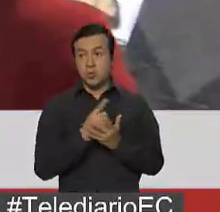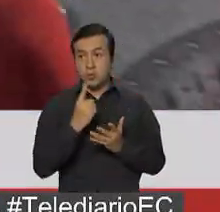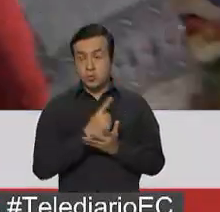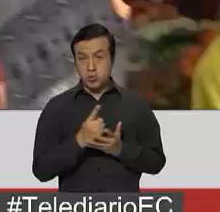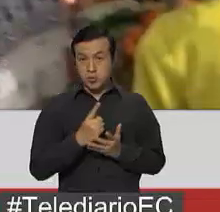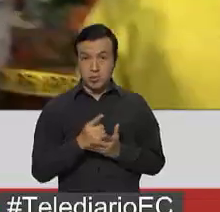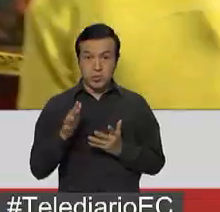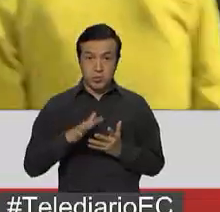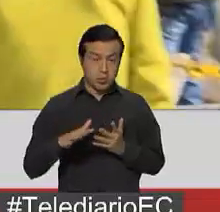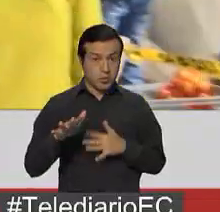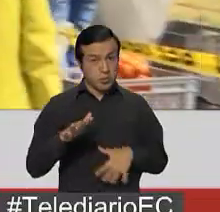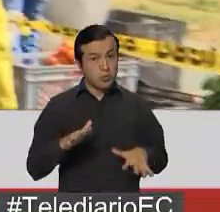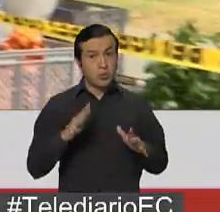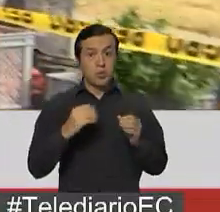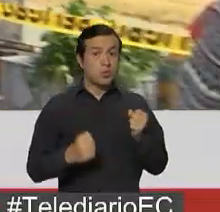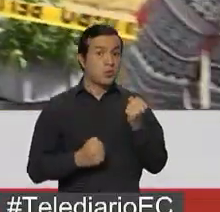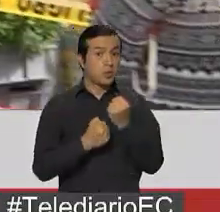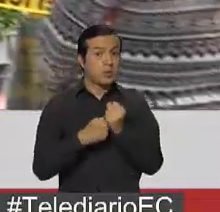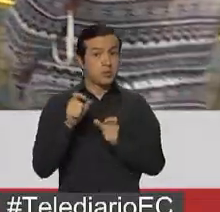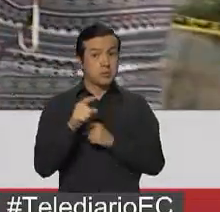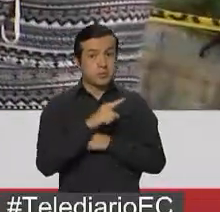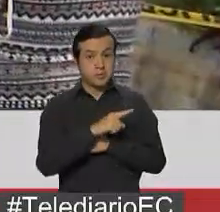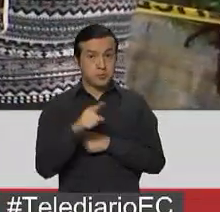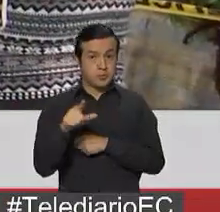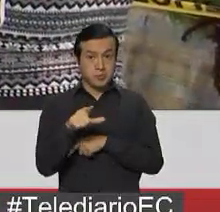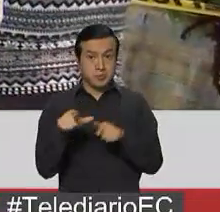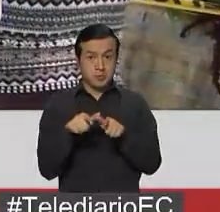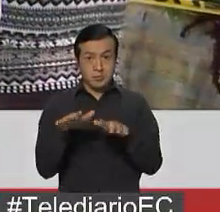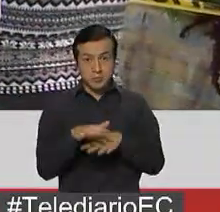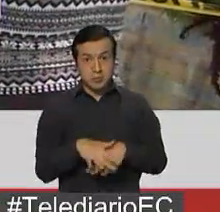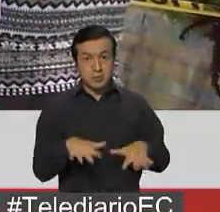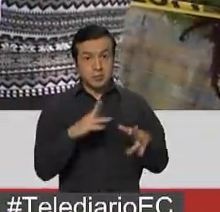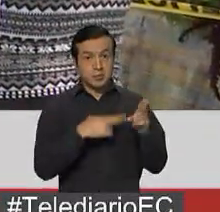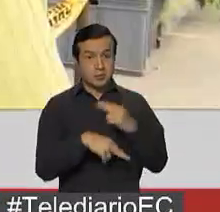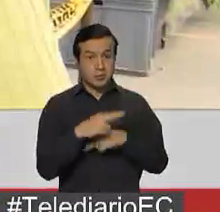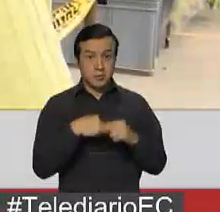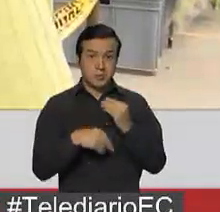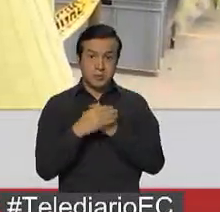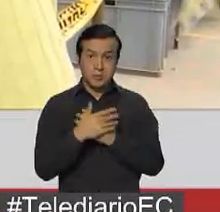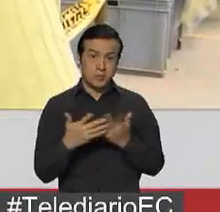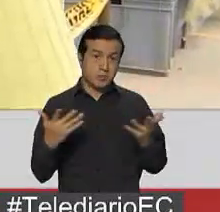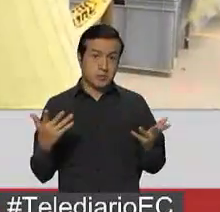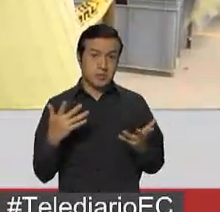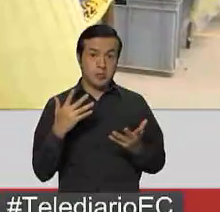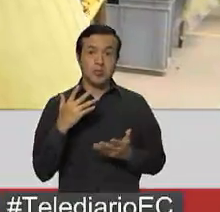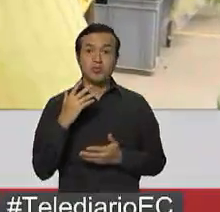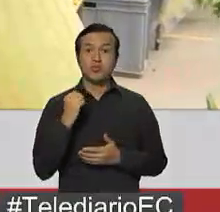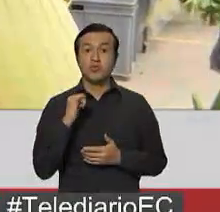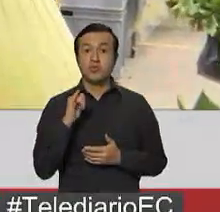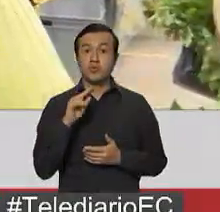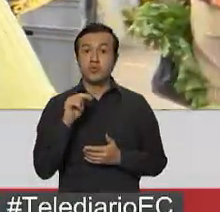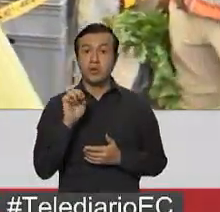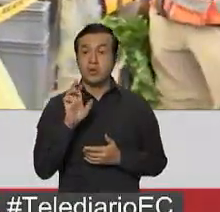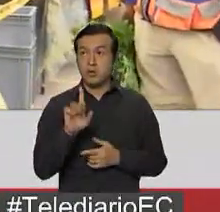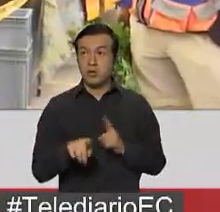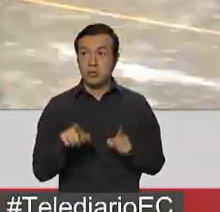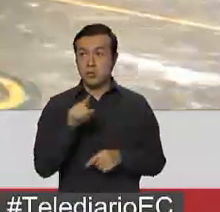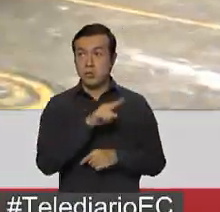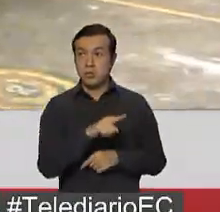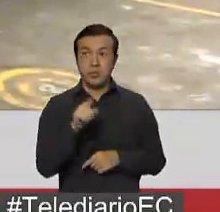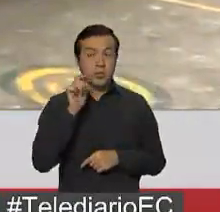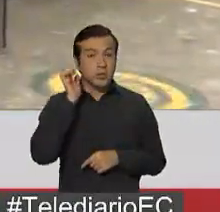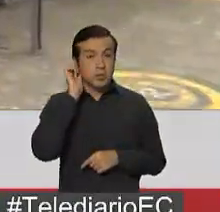semana a estas ferias para apoyar a quienes tienen sus huertos negocio como susana fariñango existen muchas más